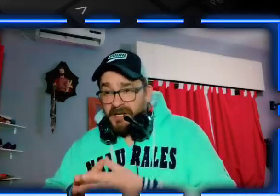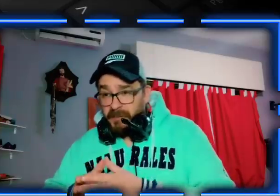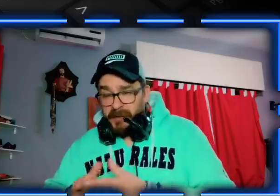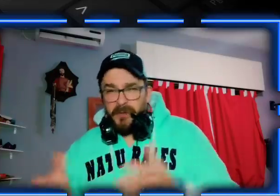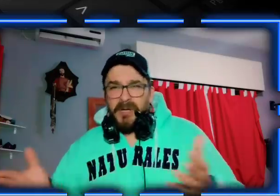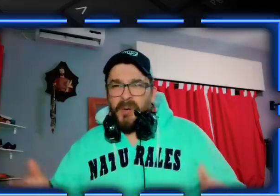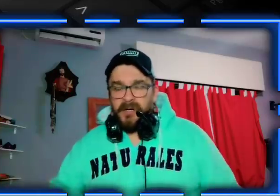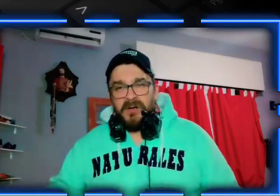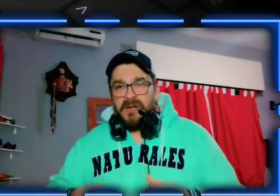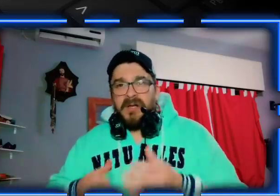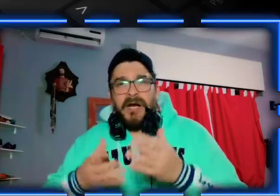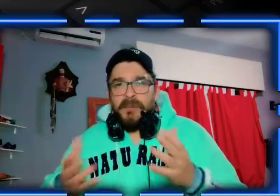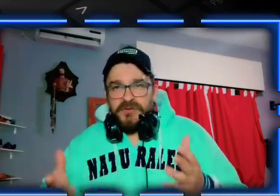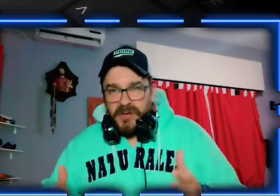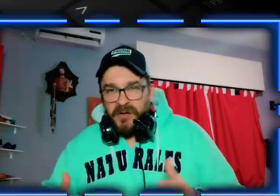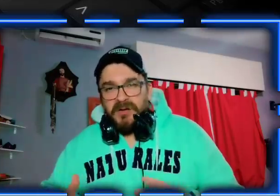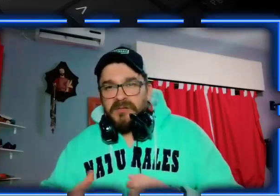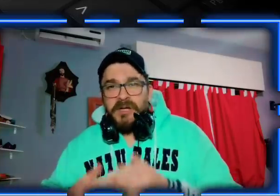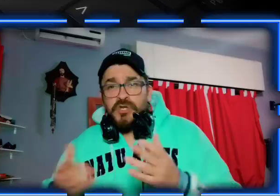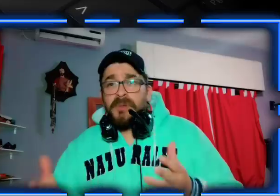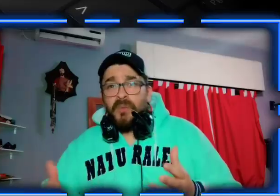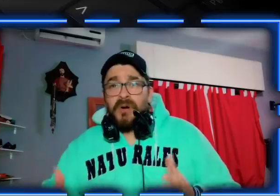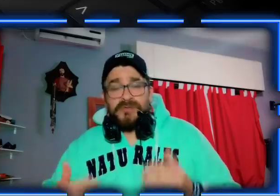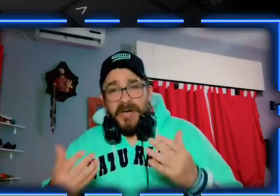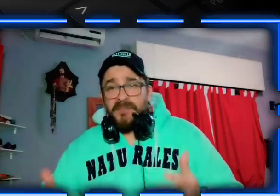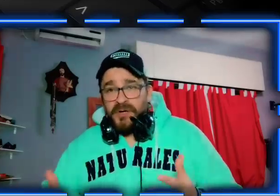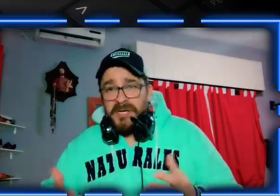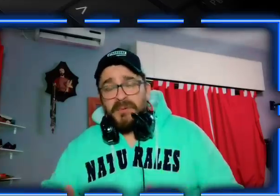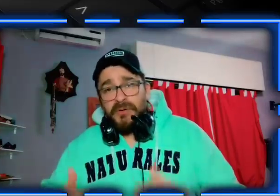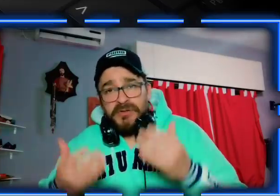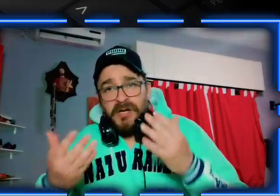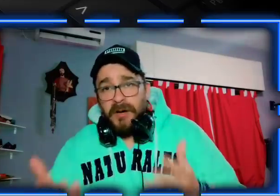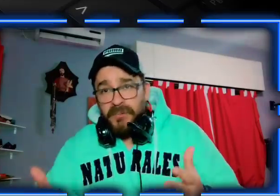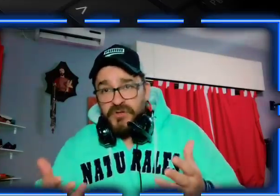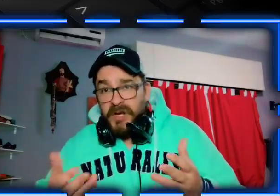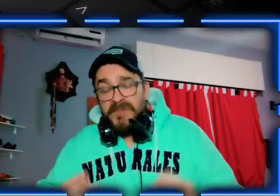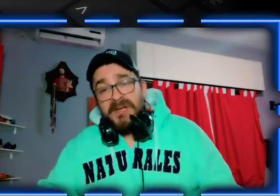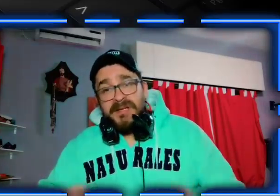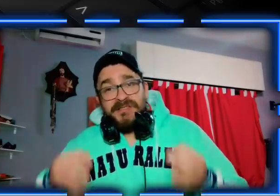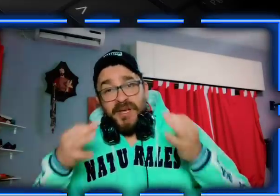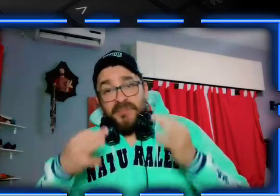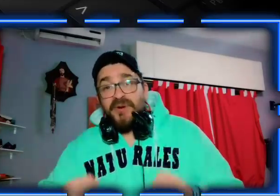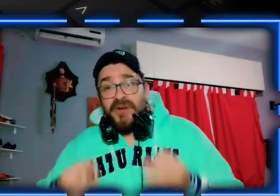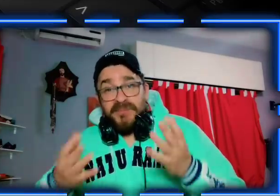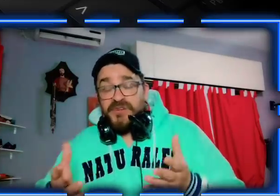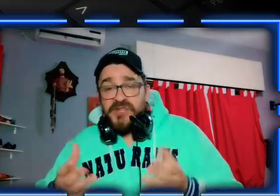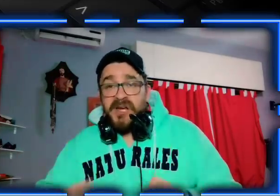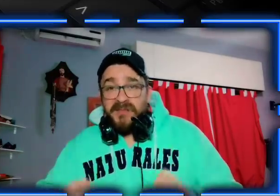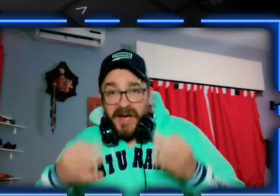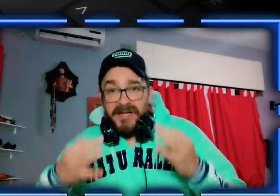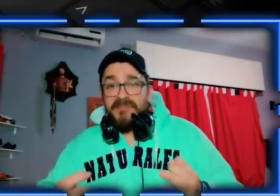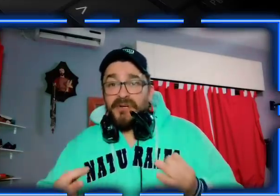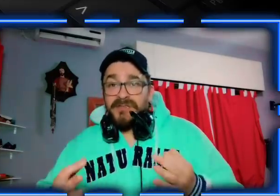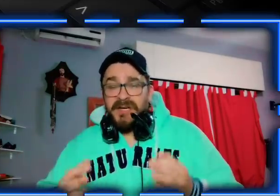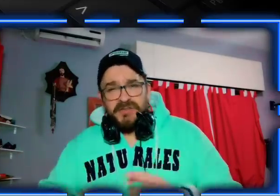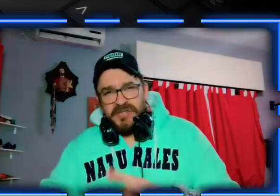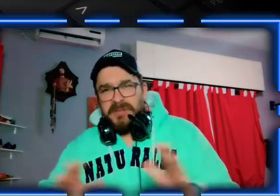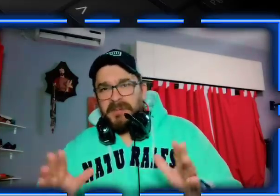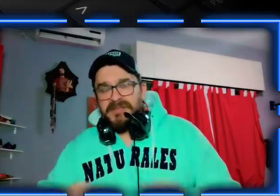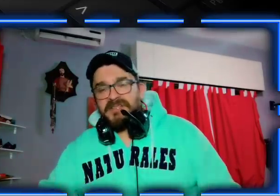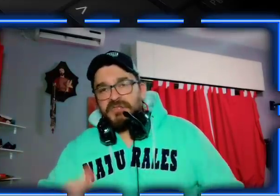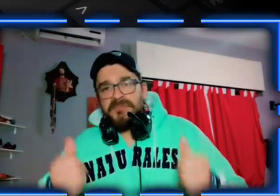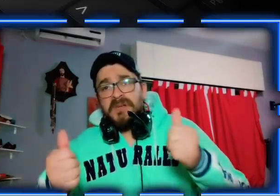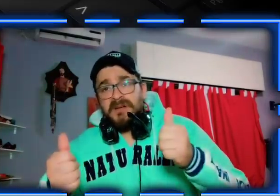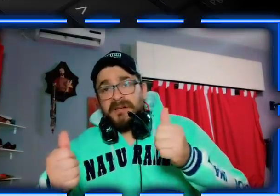insultan y faltan al respeto. Pero bueno, a López Obrador le chupa un huevo, ¿saben por qué? Porque ustedes lo apoyan. Si el pueblo apoya, a él le importa